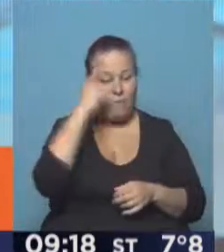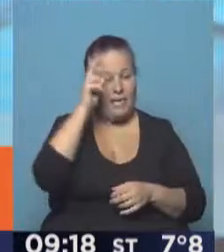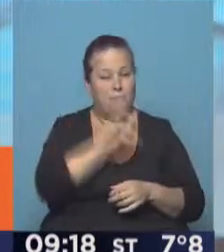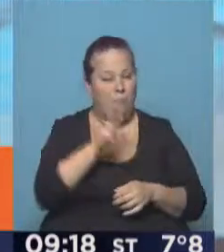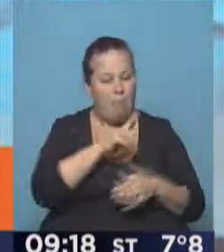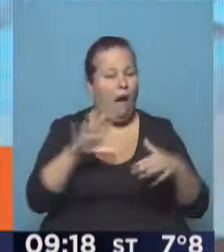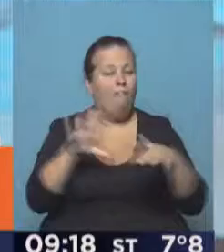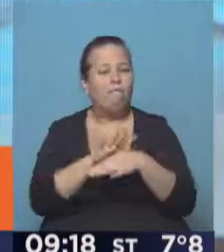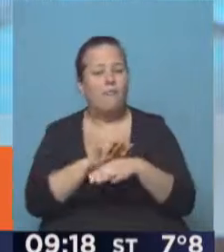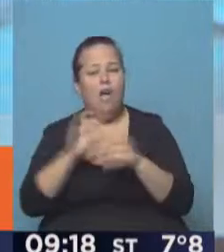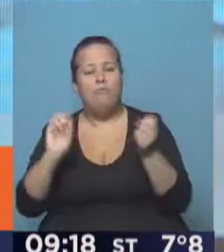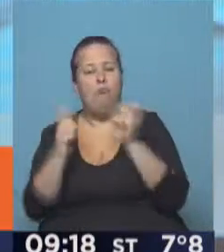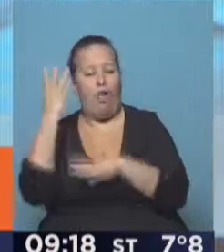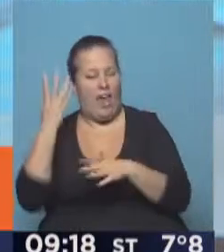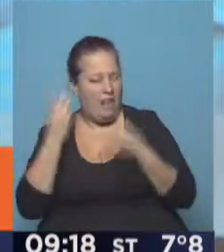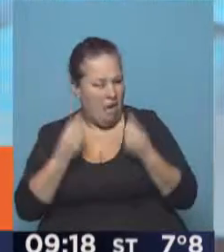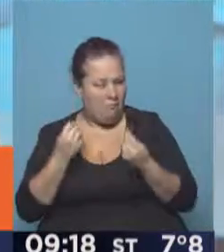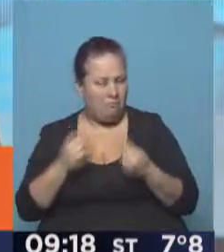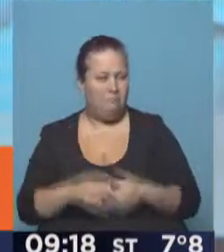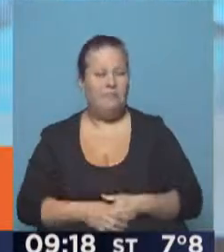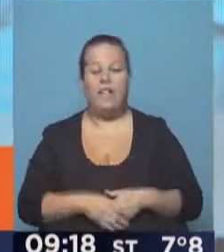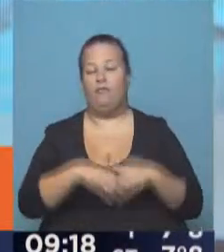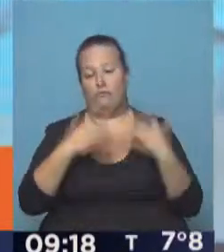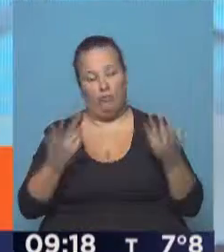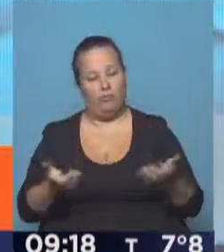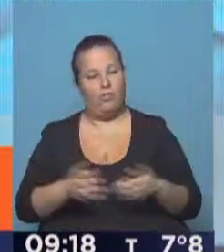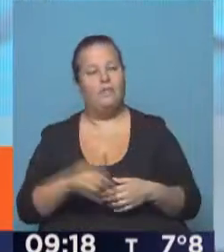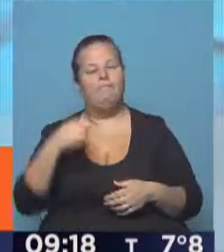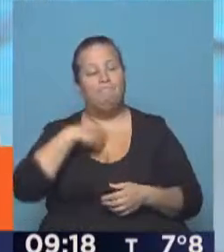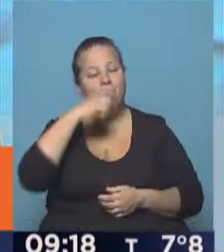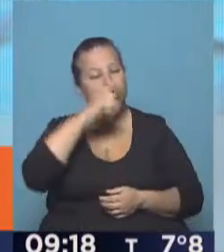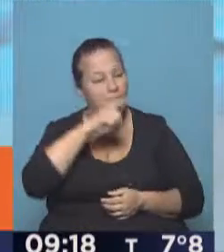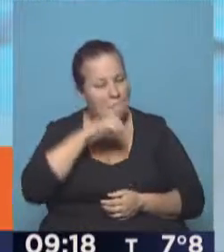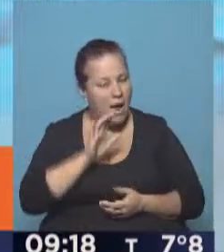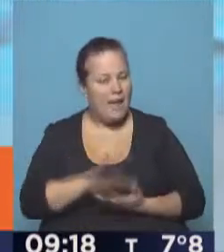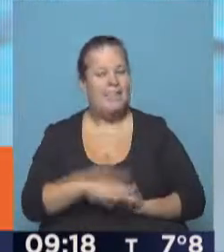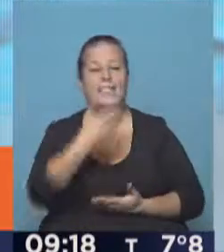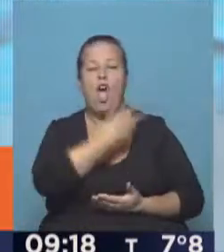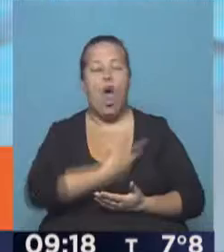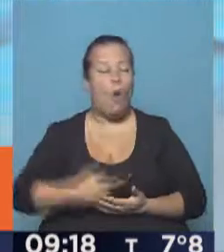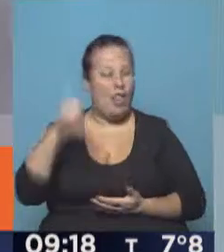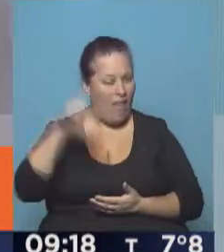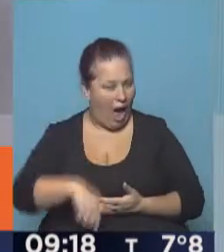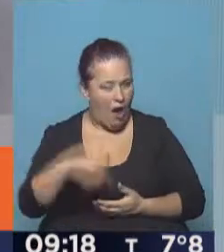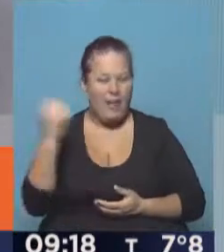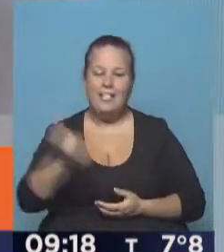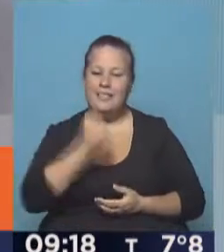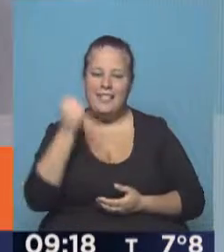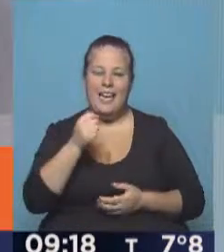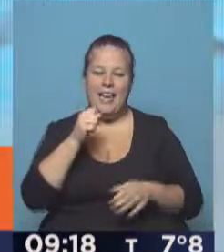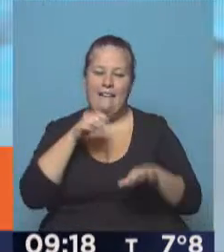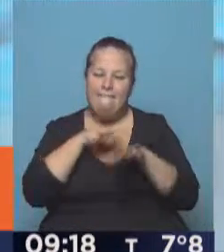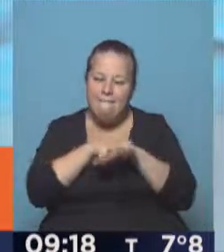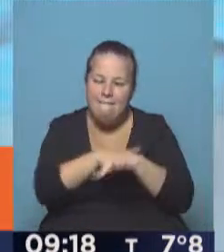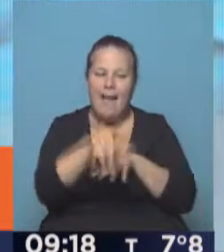es compatible con la modernidad? Entonces, me parece a mí que el gobierno actual está tratando de infundirle